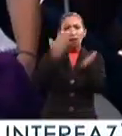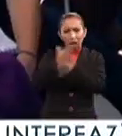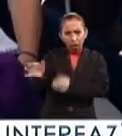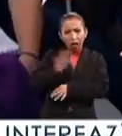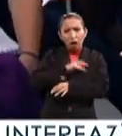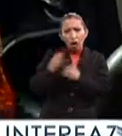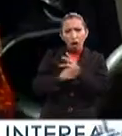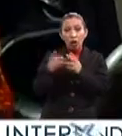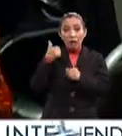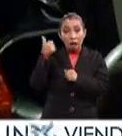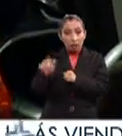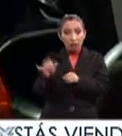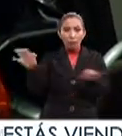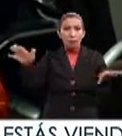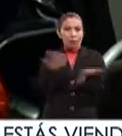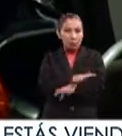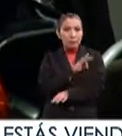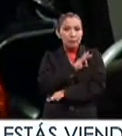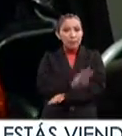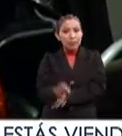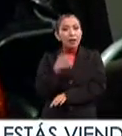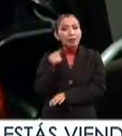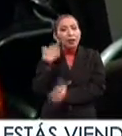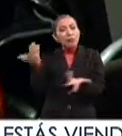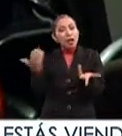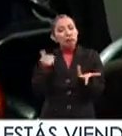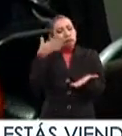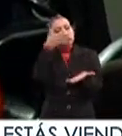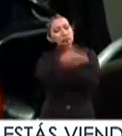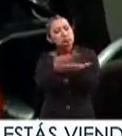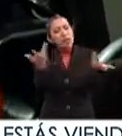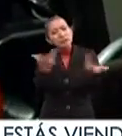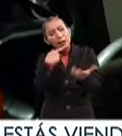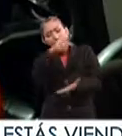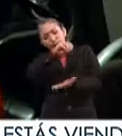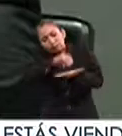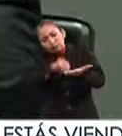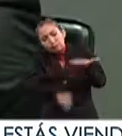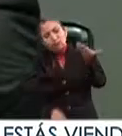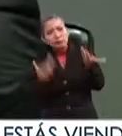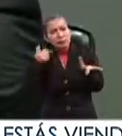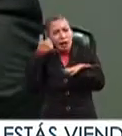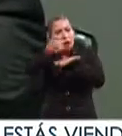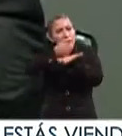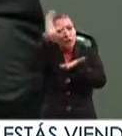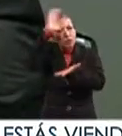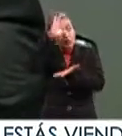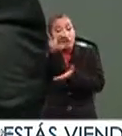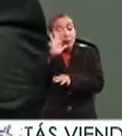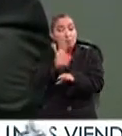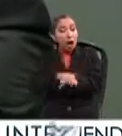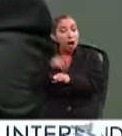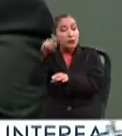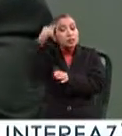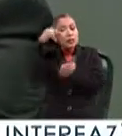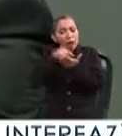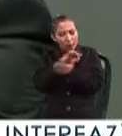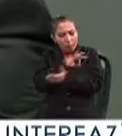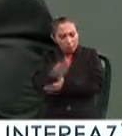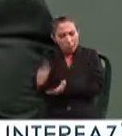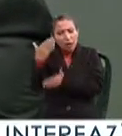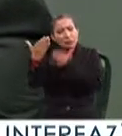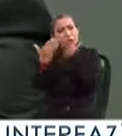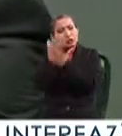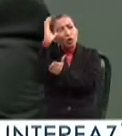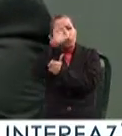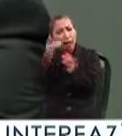las cosas no son así y que se puede tener agencia en la formulación de políticas culturales, pero más allá de todo, creer que se pueden dar